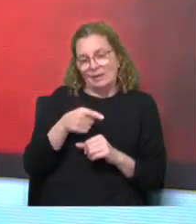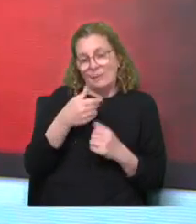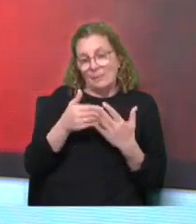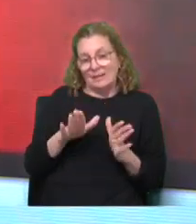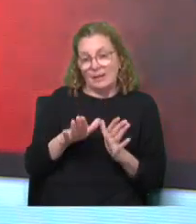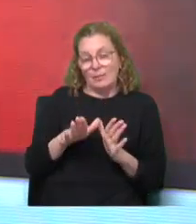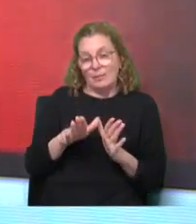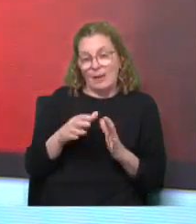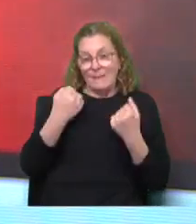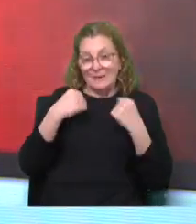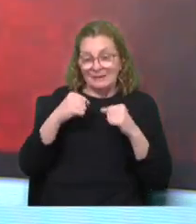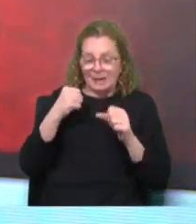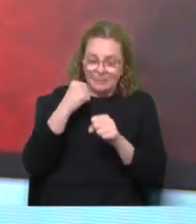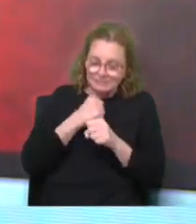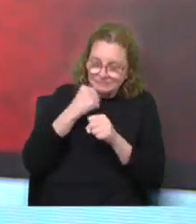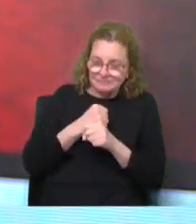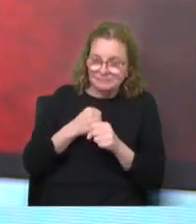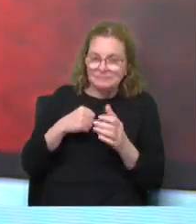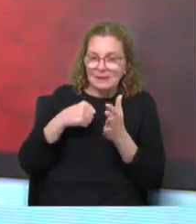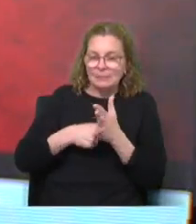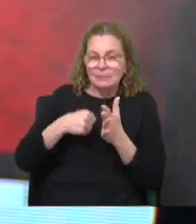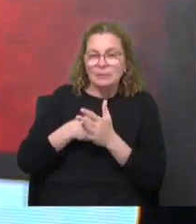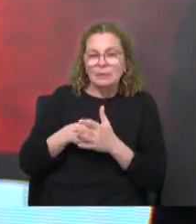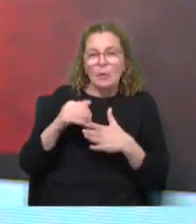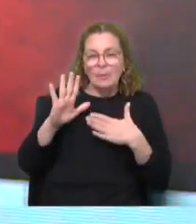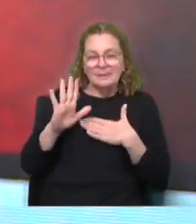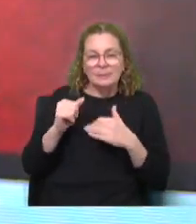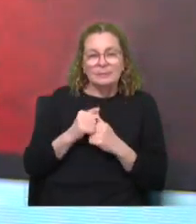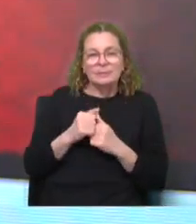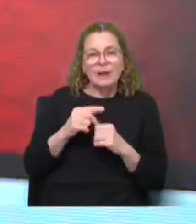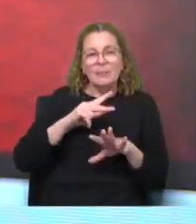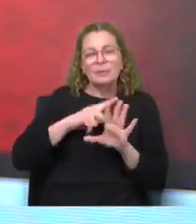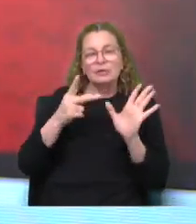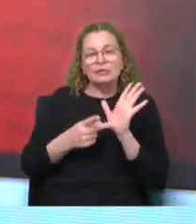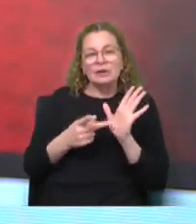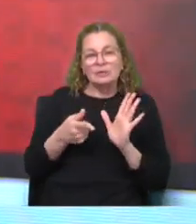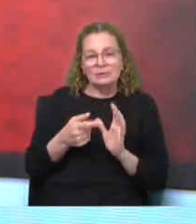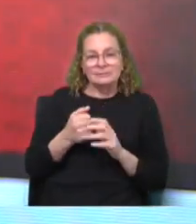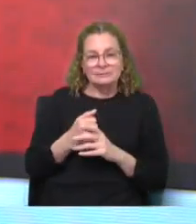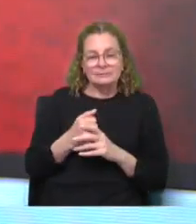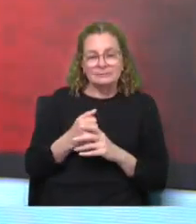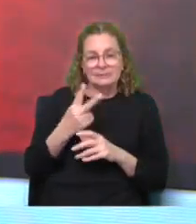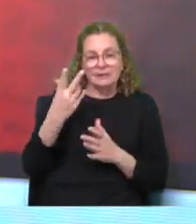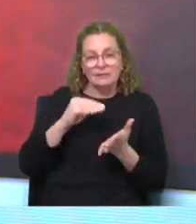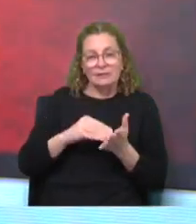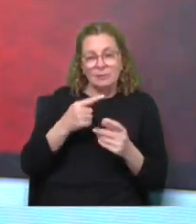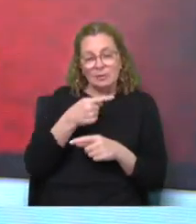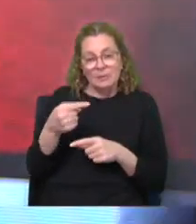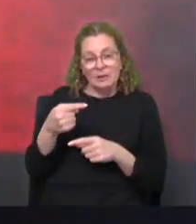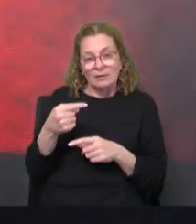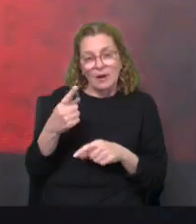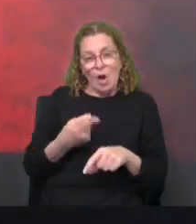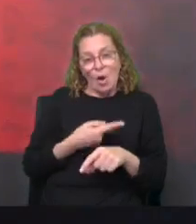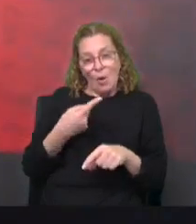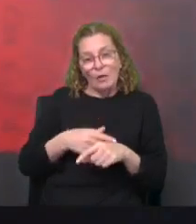empezamos ensayos arduos. Nos comprometimos. Nos comprometimos, ahí va. Nos comprometimos al proyecto y empezamos a ensayar tres veces por semana, unas cuantas